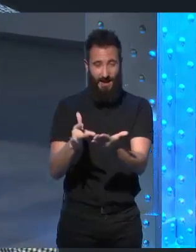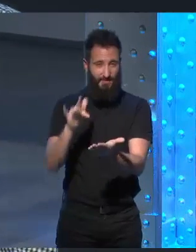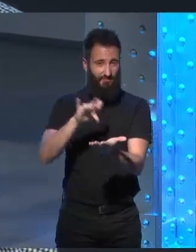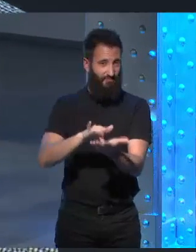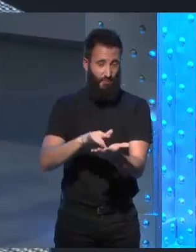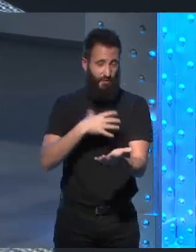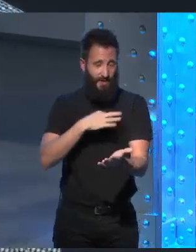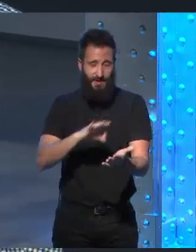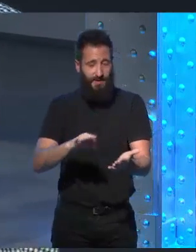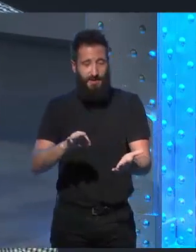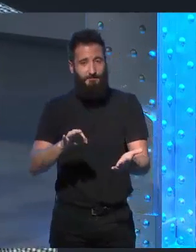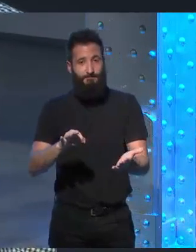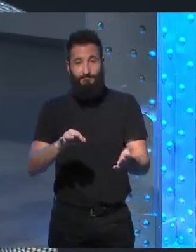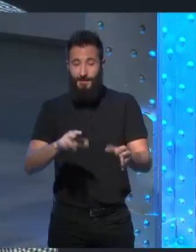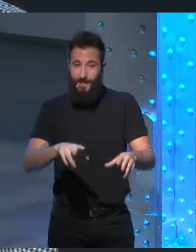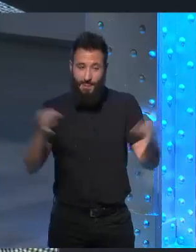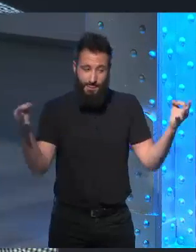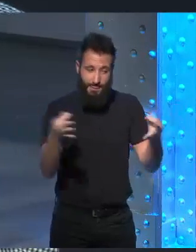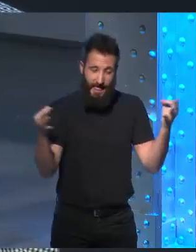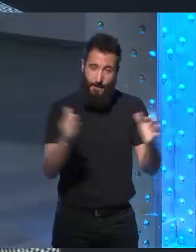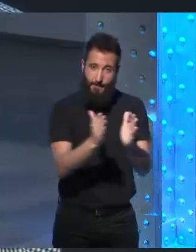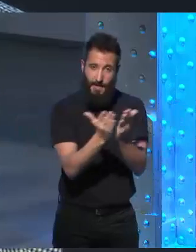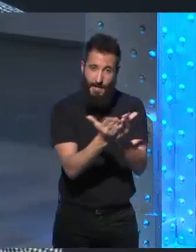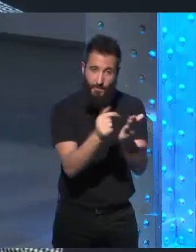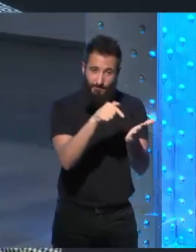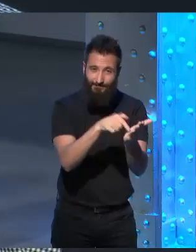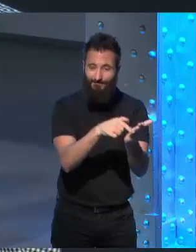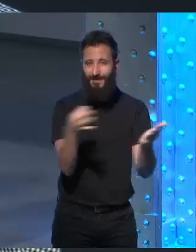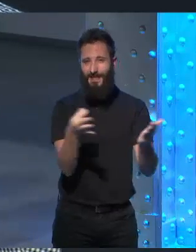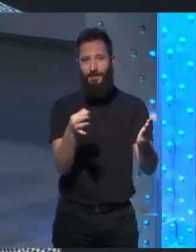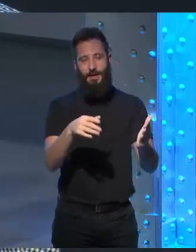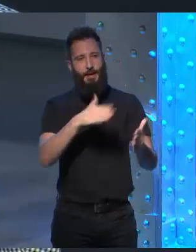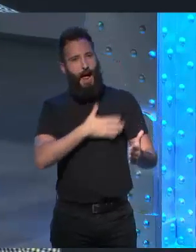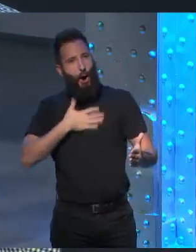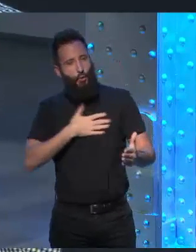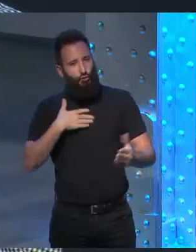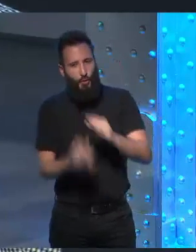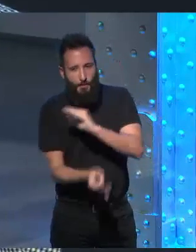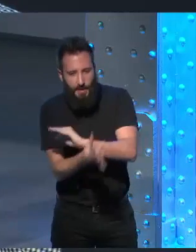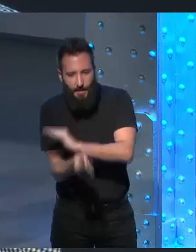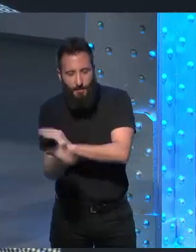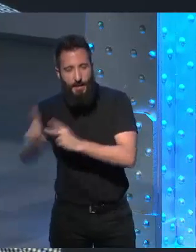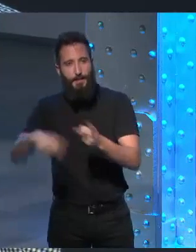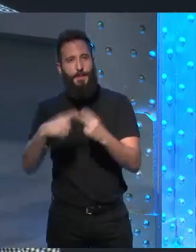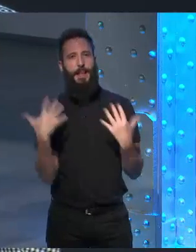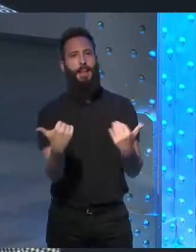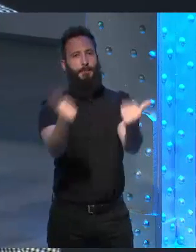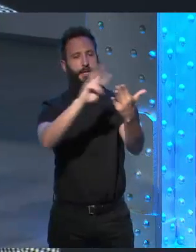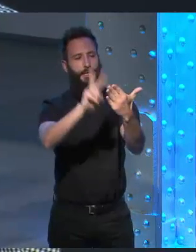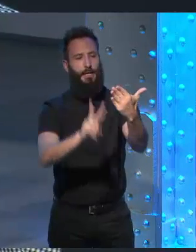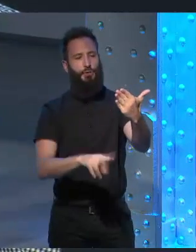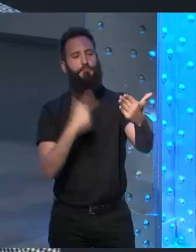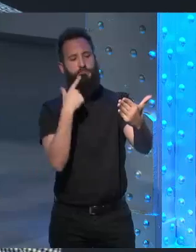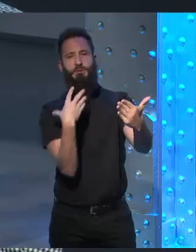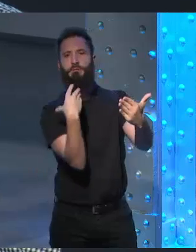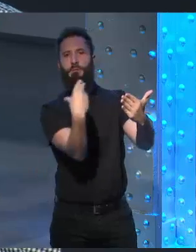entero. Entonces, tienes que, en definitiva, encontrar un marco en el que tú te sientas a gusto creándolo y el lector entienda lo